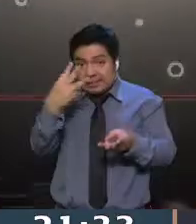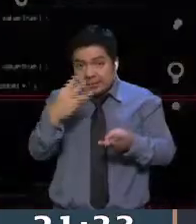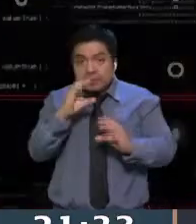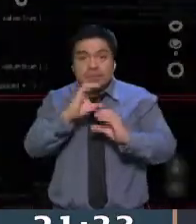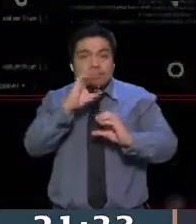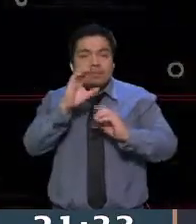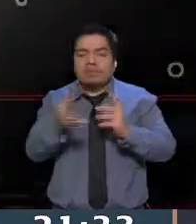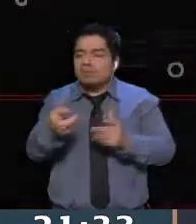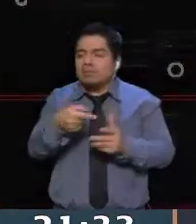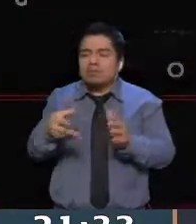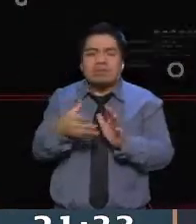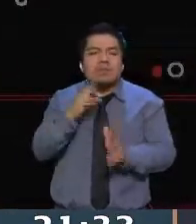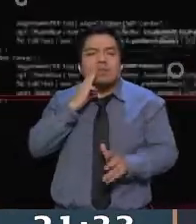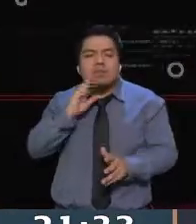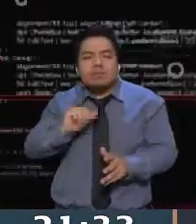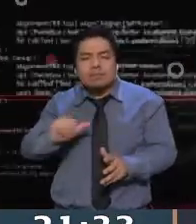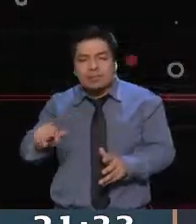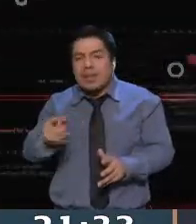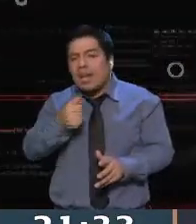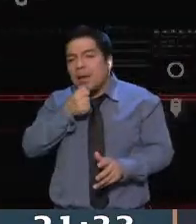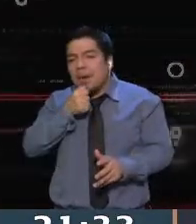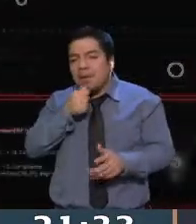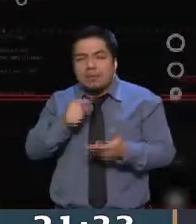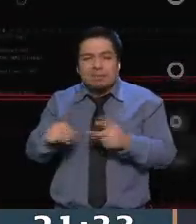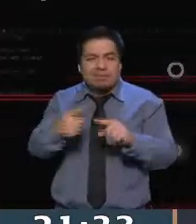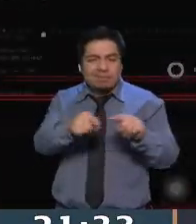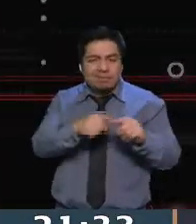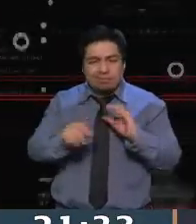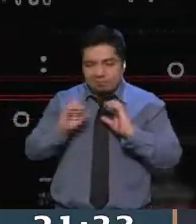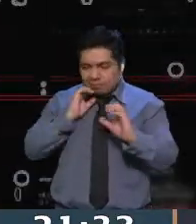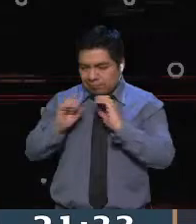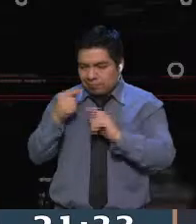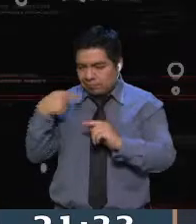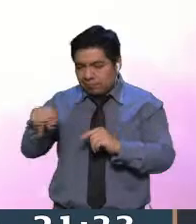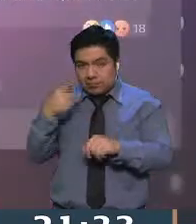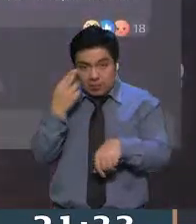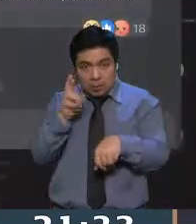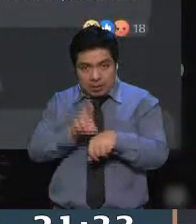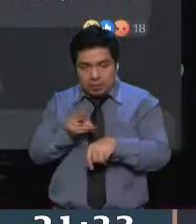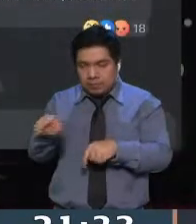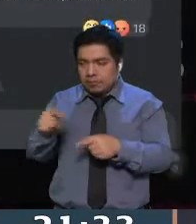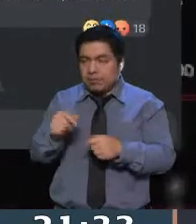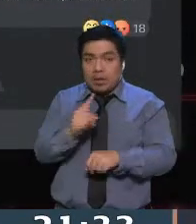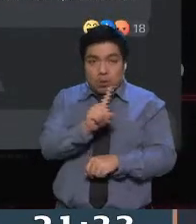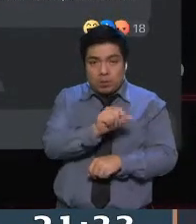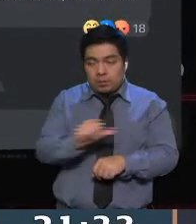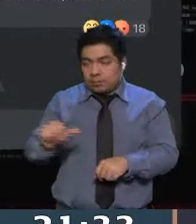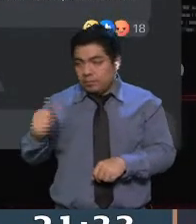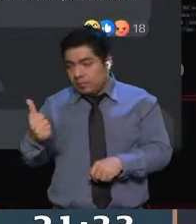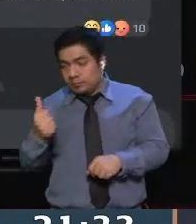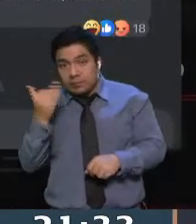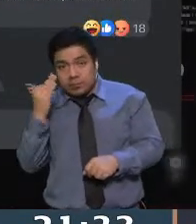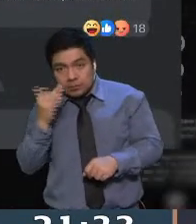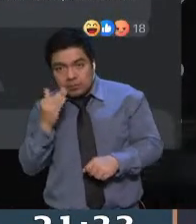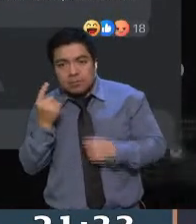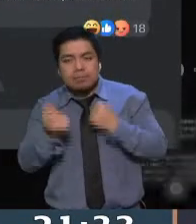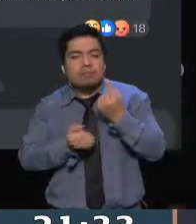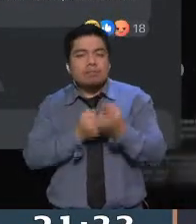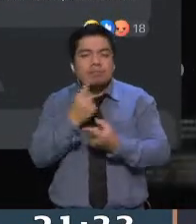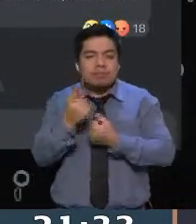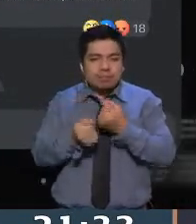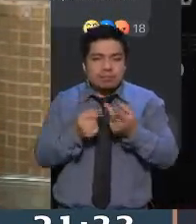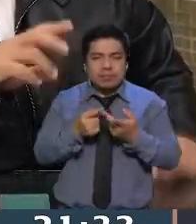del falso mensaje por periodistas y comunicadores. Entre el 1 y el 6 de febrero, algunos comentaristas